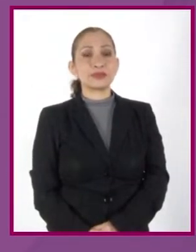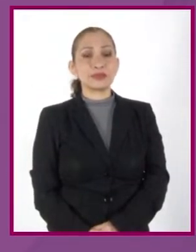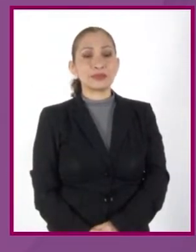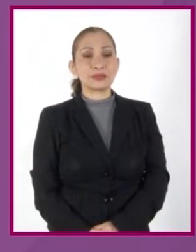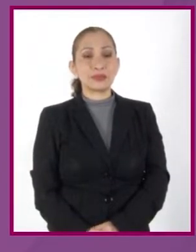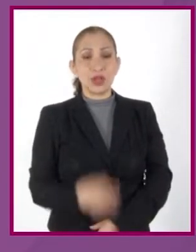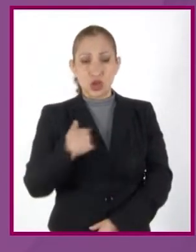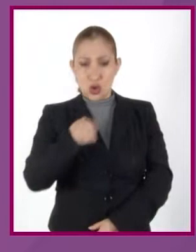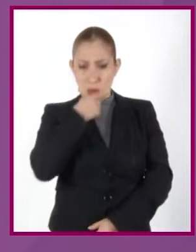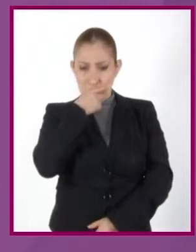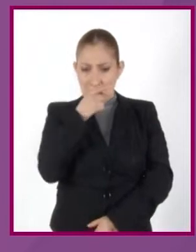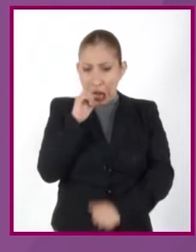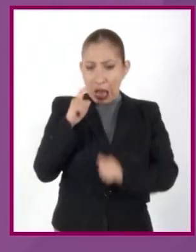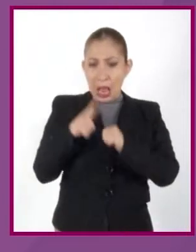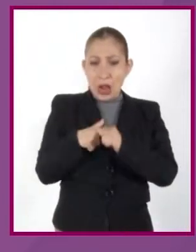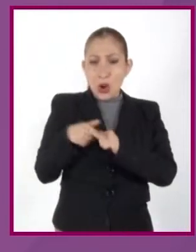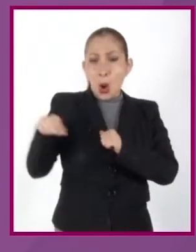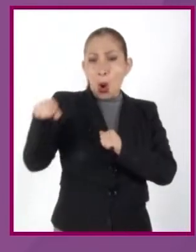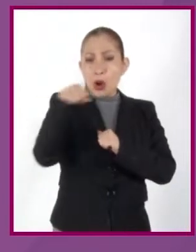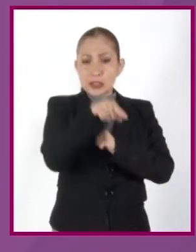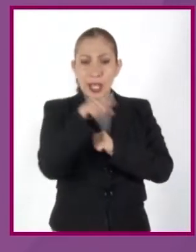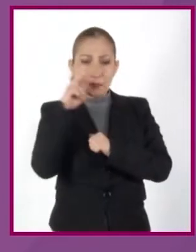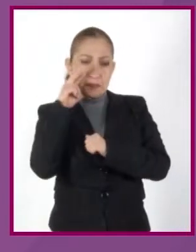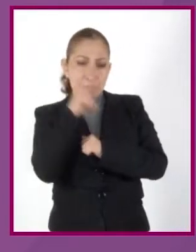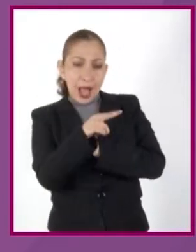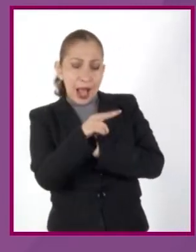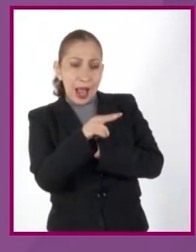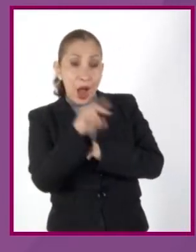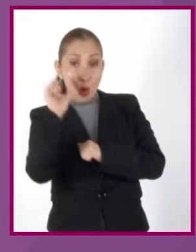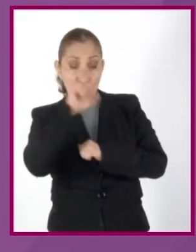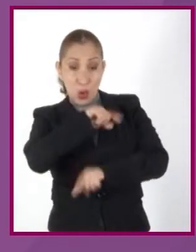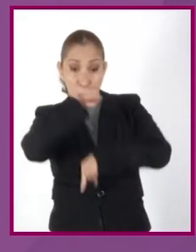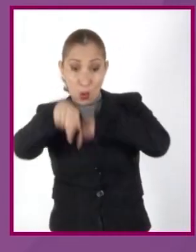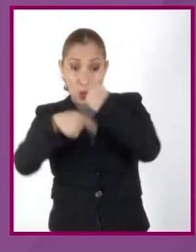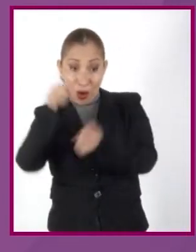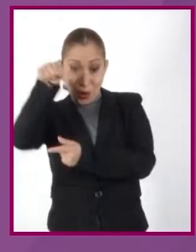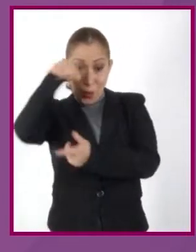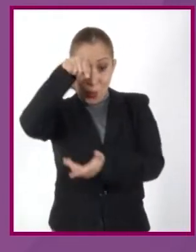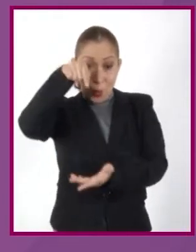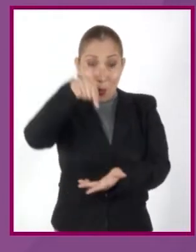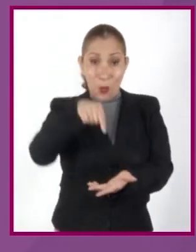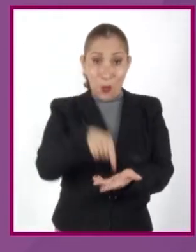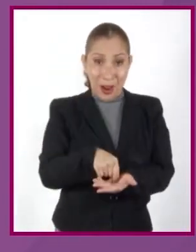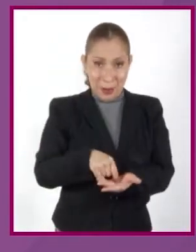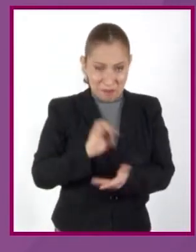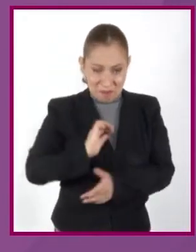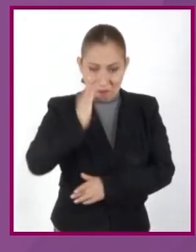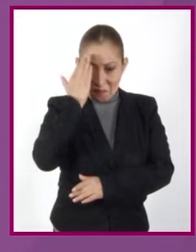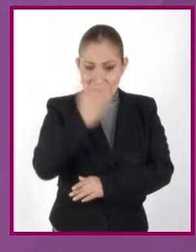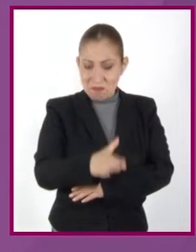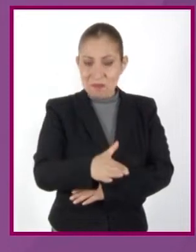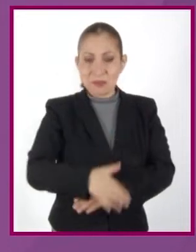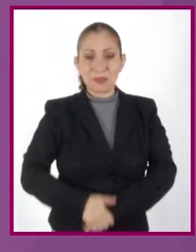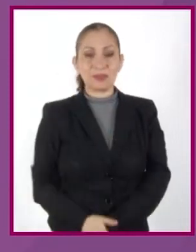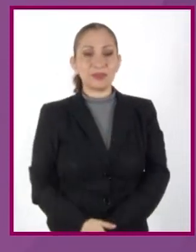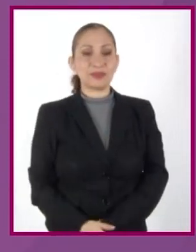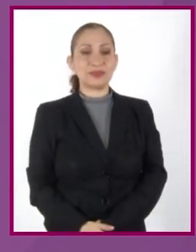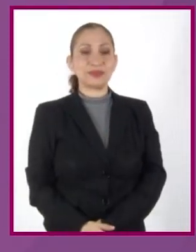Chak senangko, sana mema sanaria para cha san isaltan haka, para